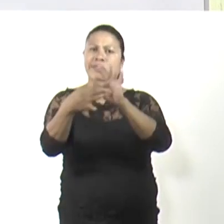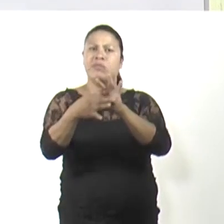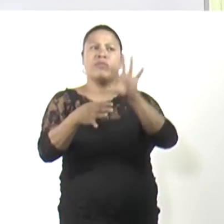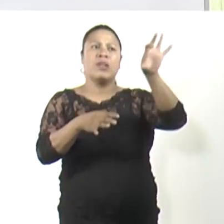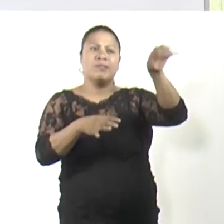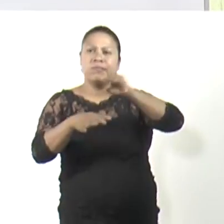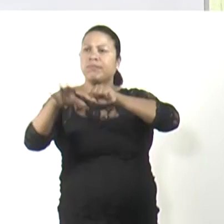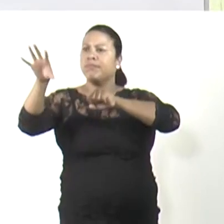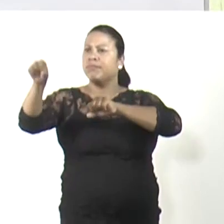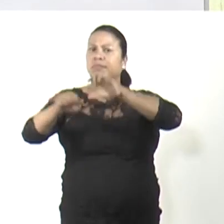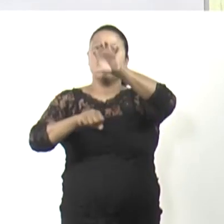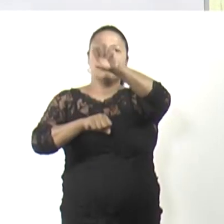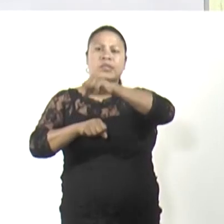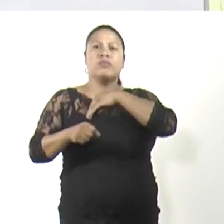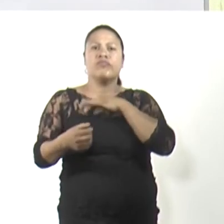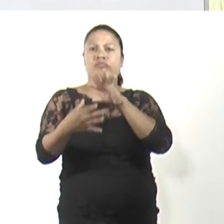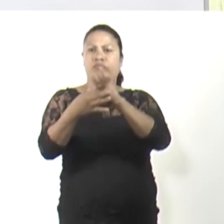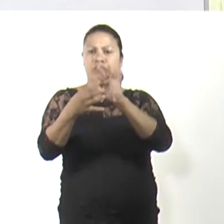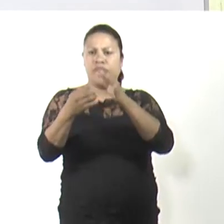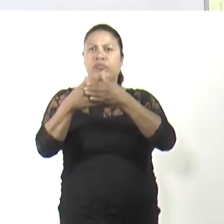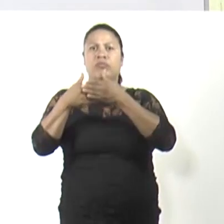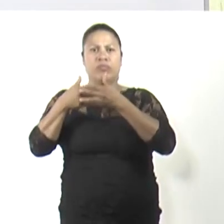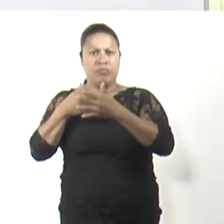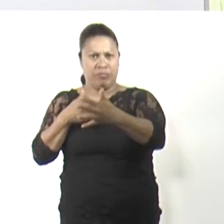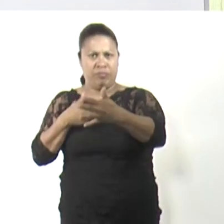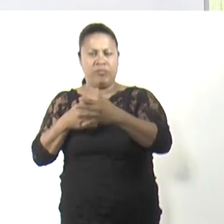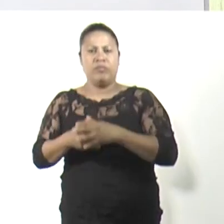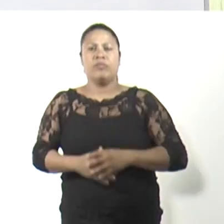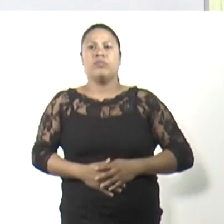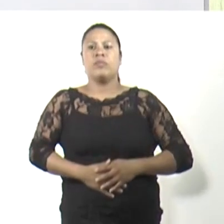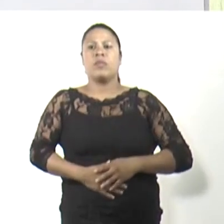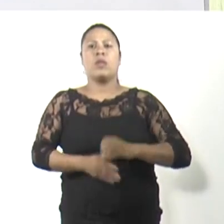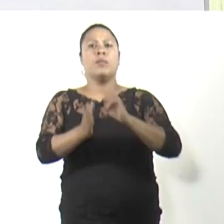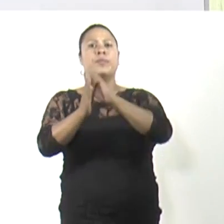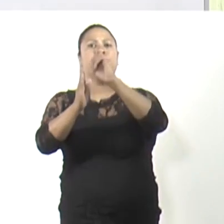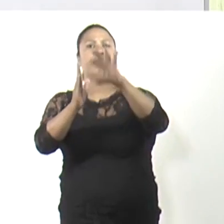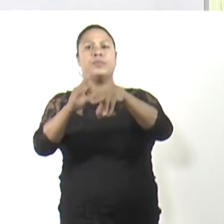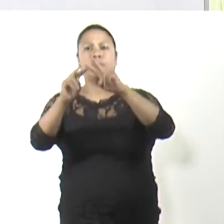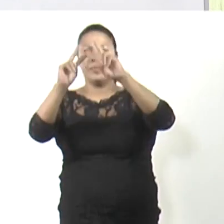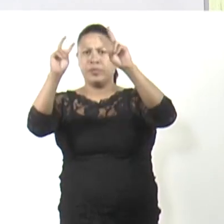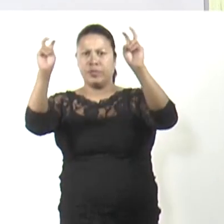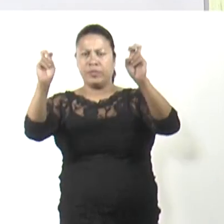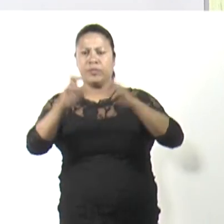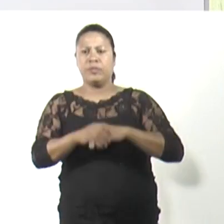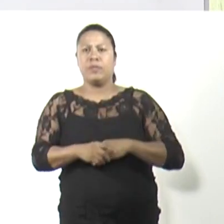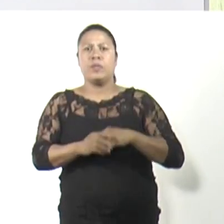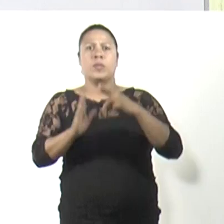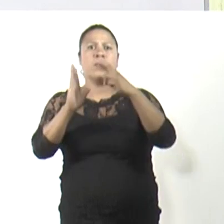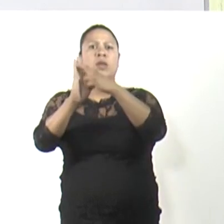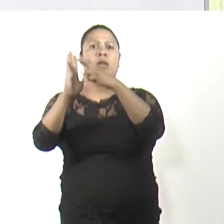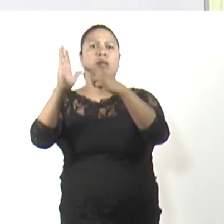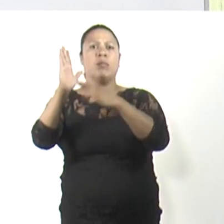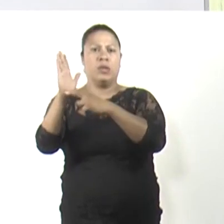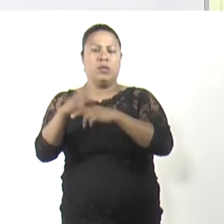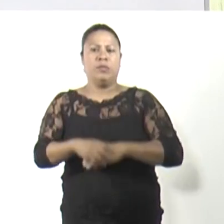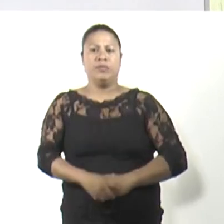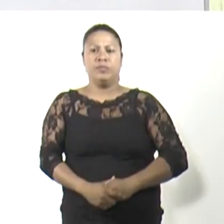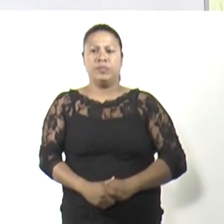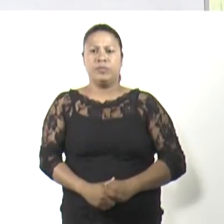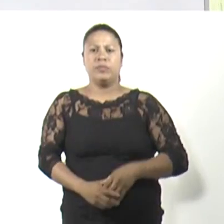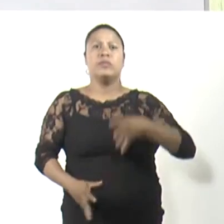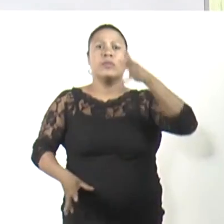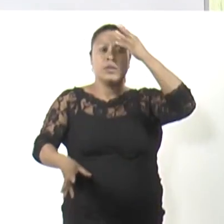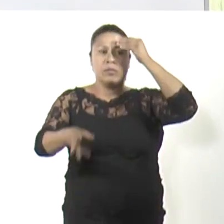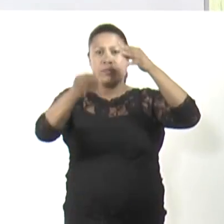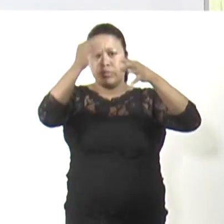uno en el proceso de nuestra sesión. Tema concreto entonces, un reglamento.